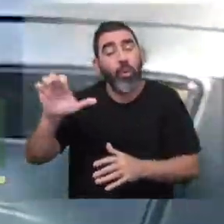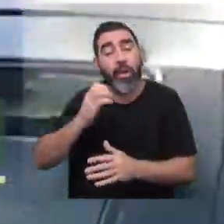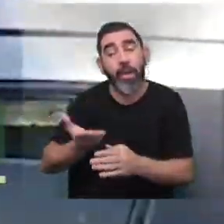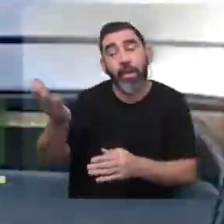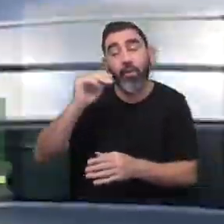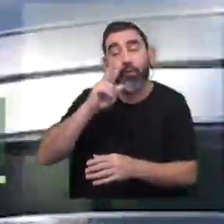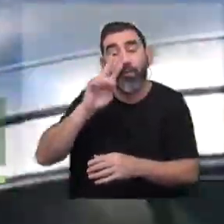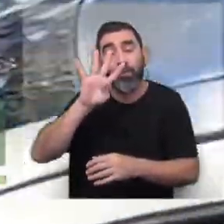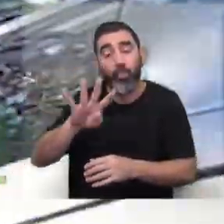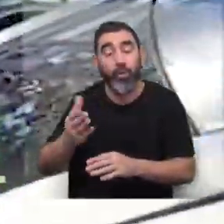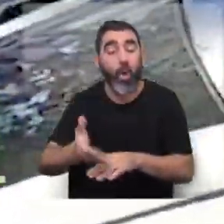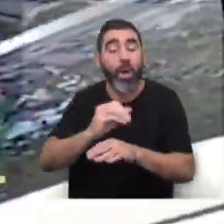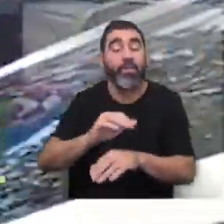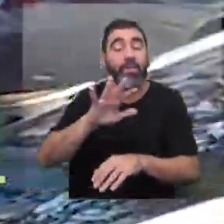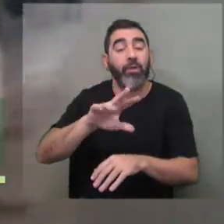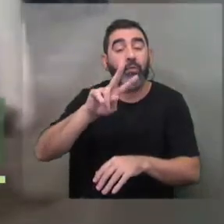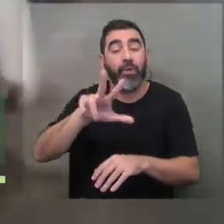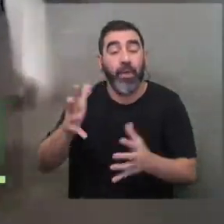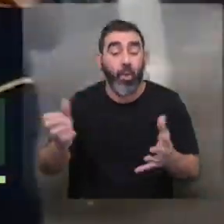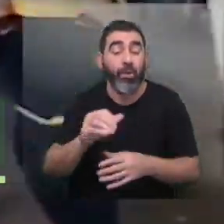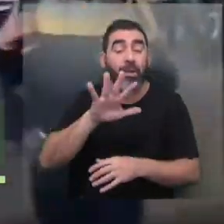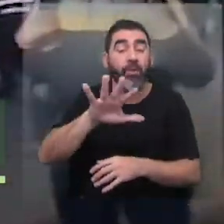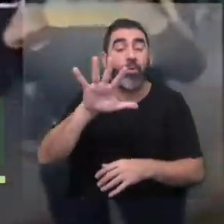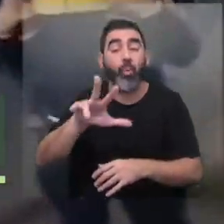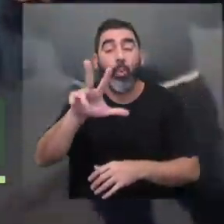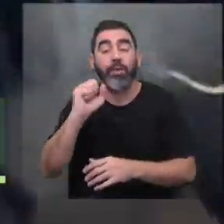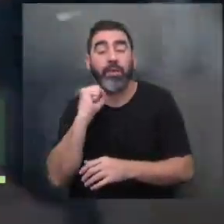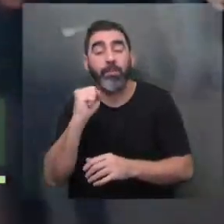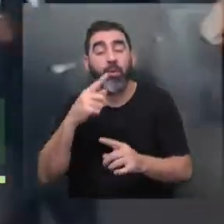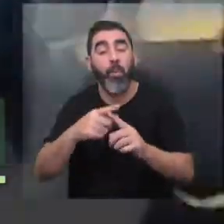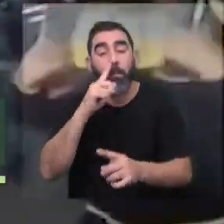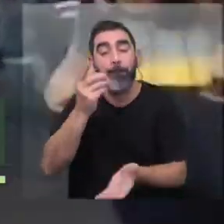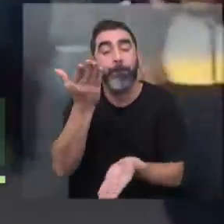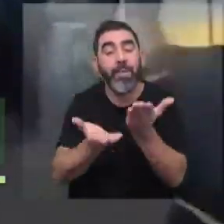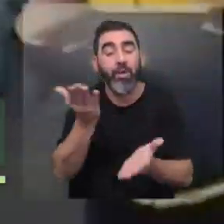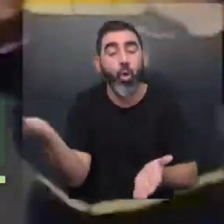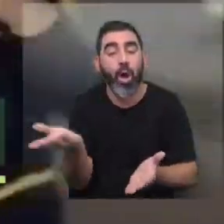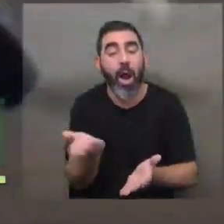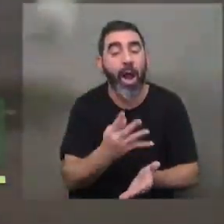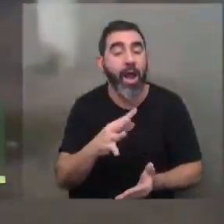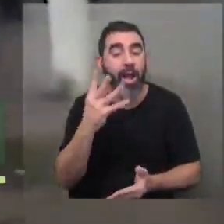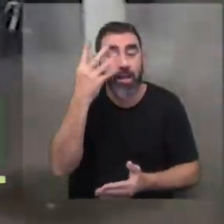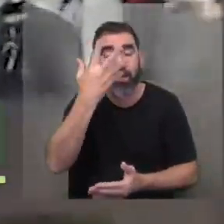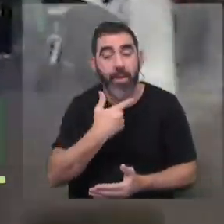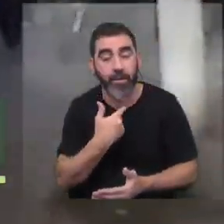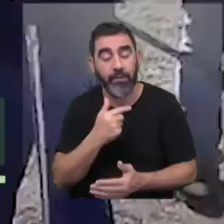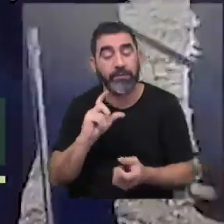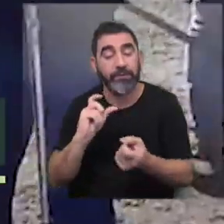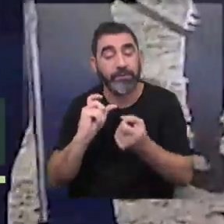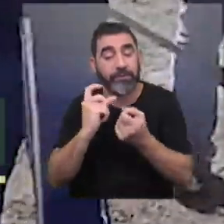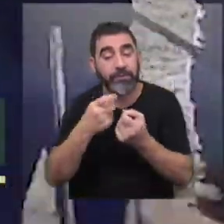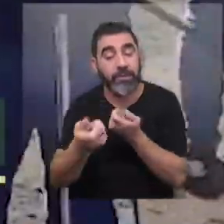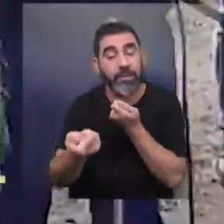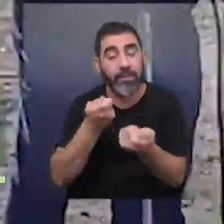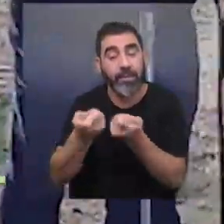2024 pasó de 523 a 553 pesos por tonelada de Caña cortada el sindicato había iniciado la